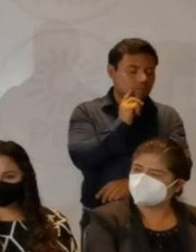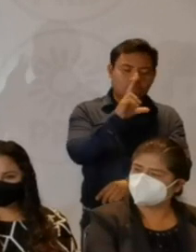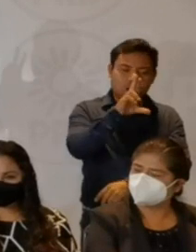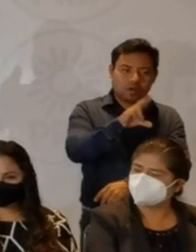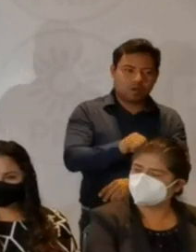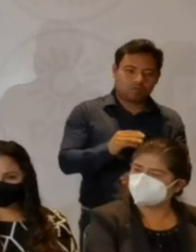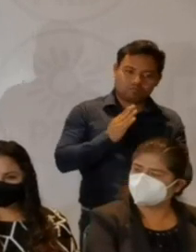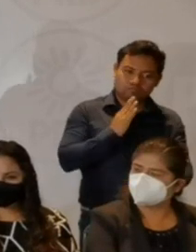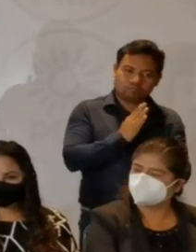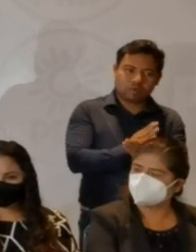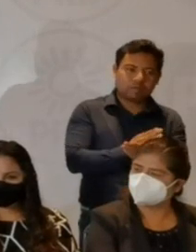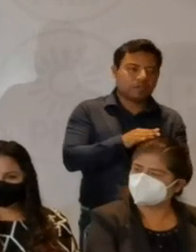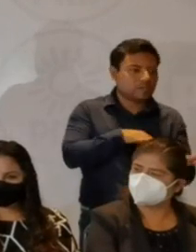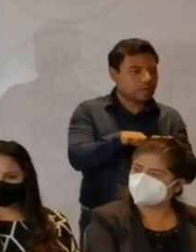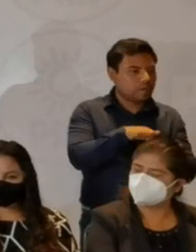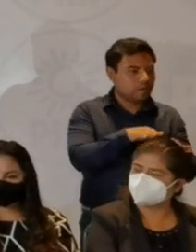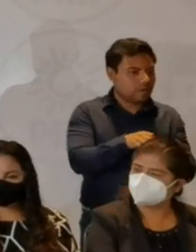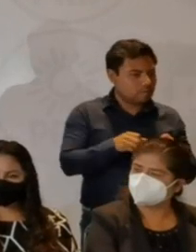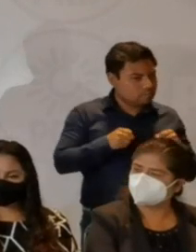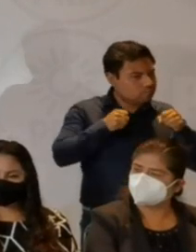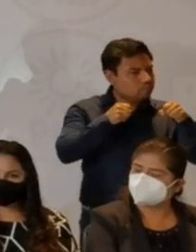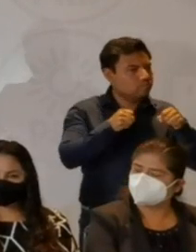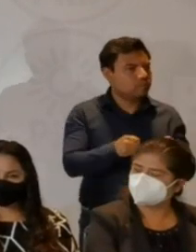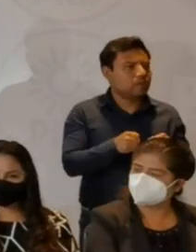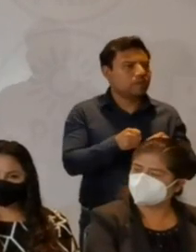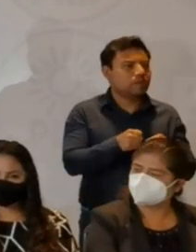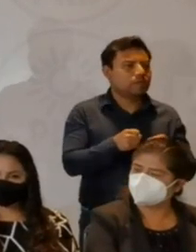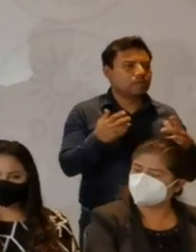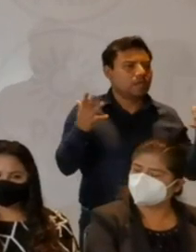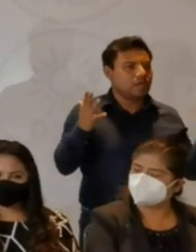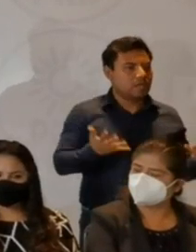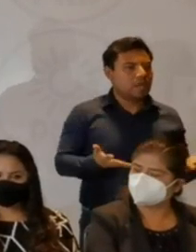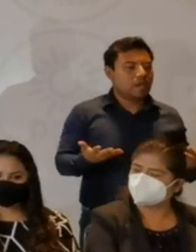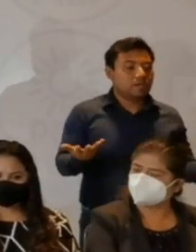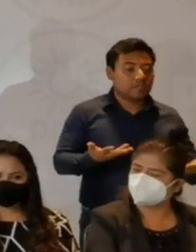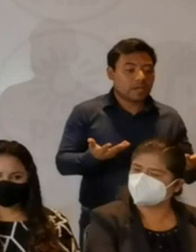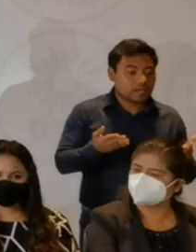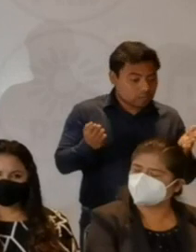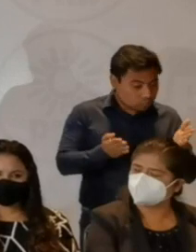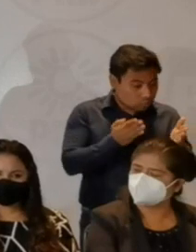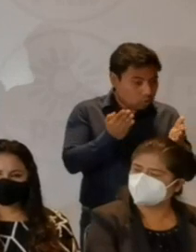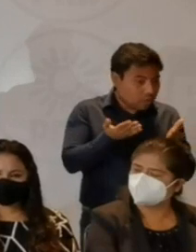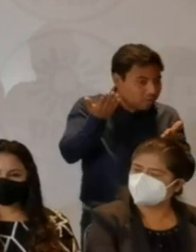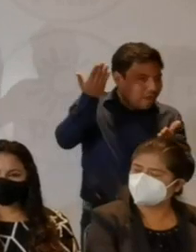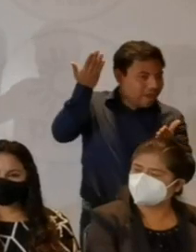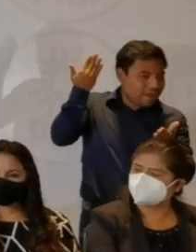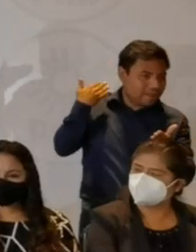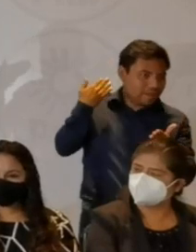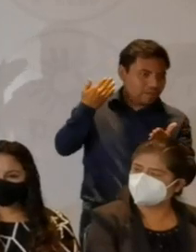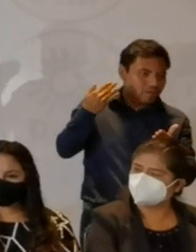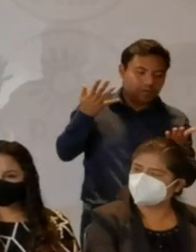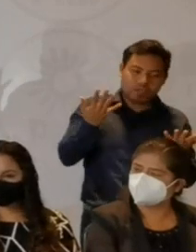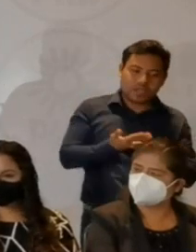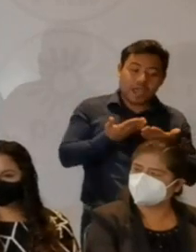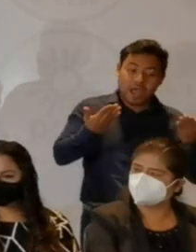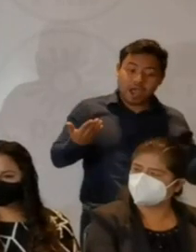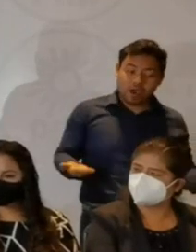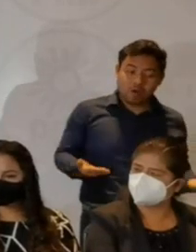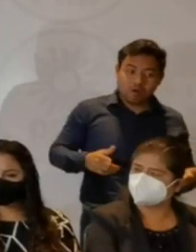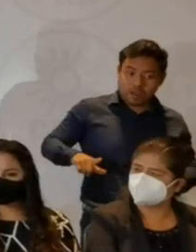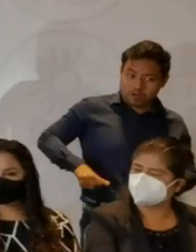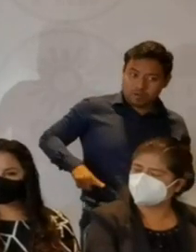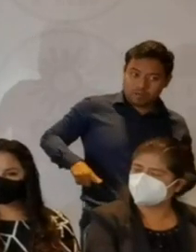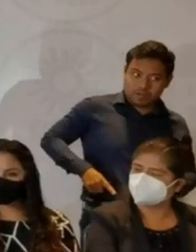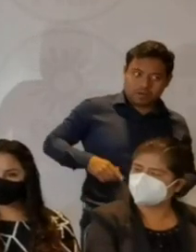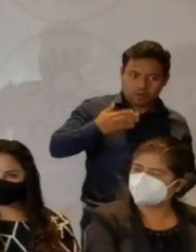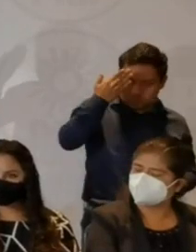Vamos a trabajar para fortalecer, por supuesto, lo que ya se ha venido construyendo desde el gobierno actual. Como ustedes saben,